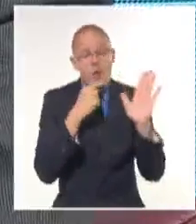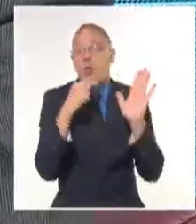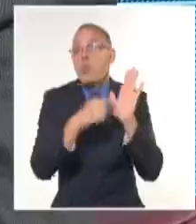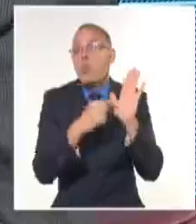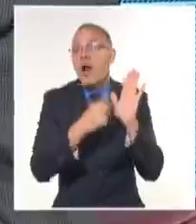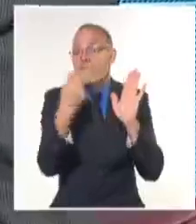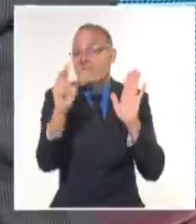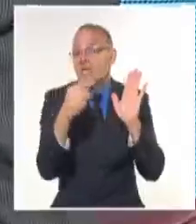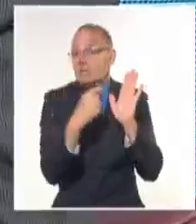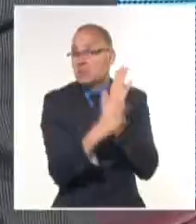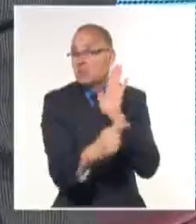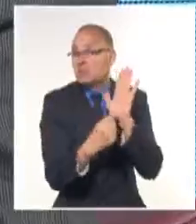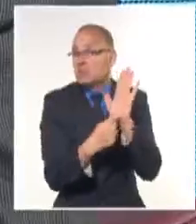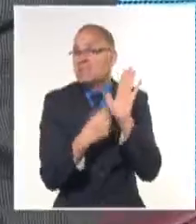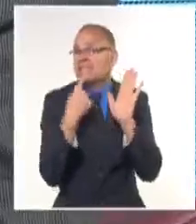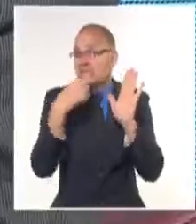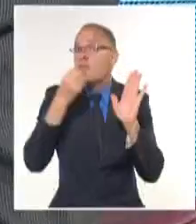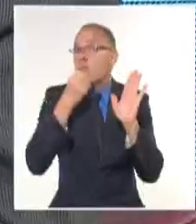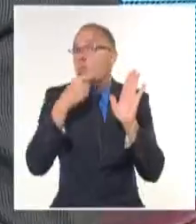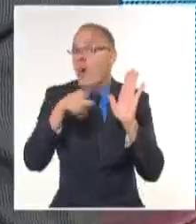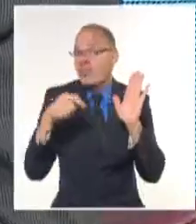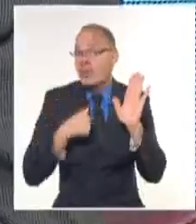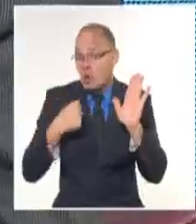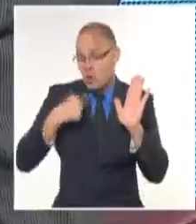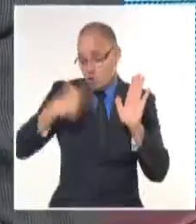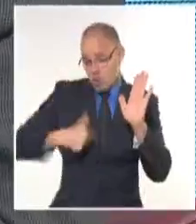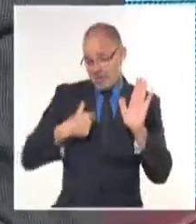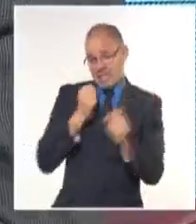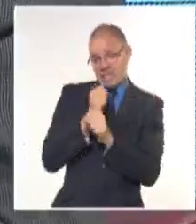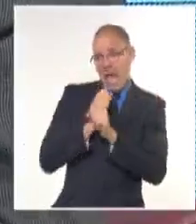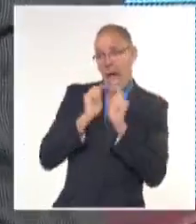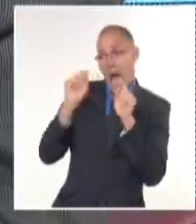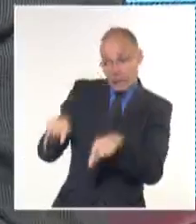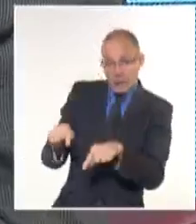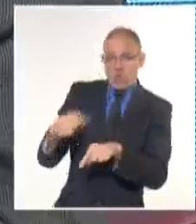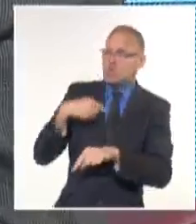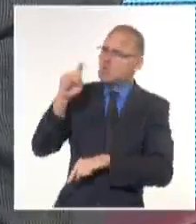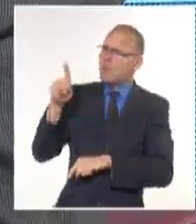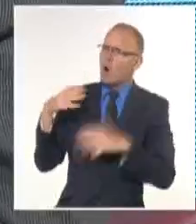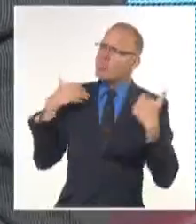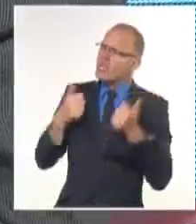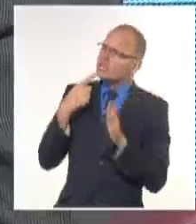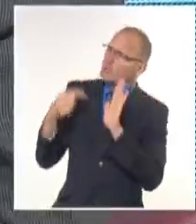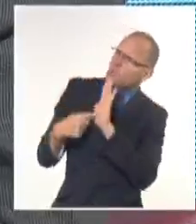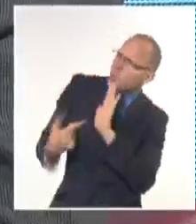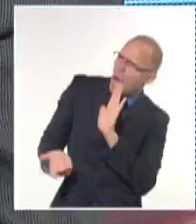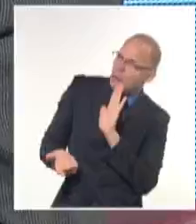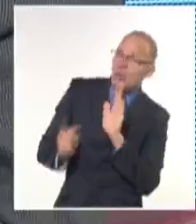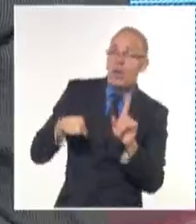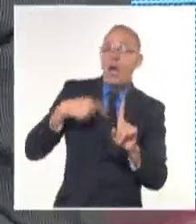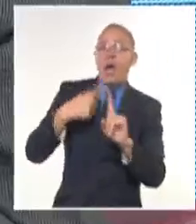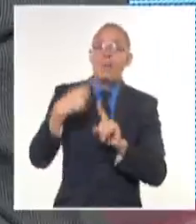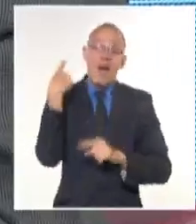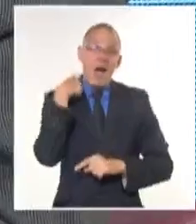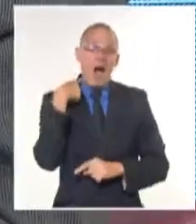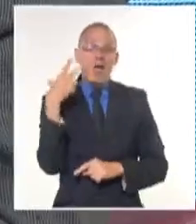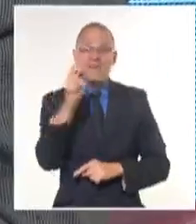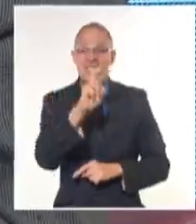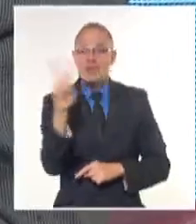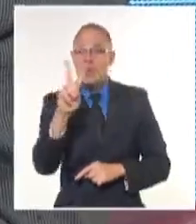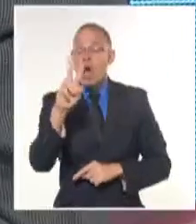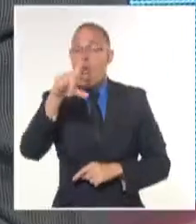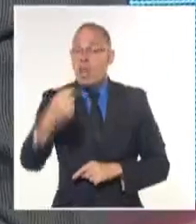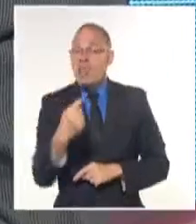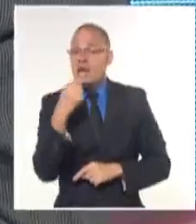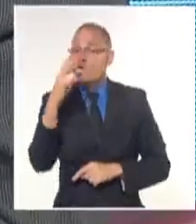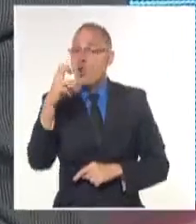de la República, y las propias normas, como explicábamos, no solamente la resolución 60, la ley 158 del año 2022 establece